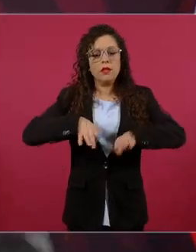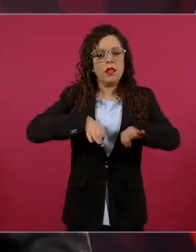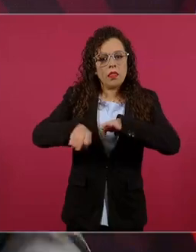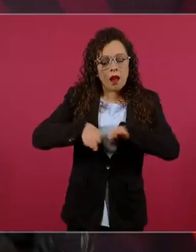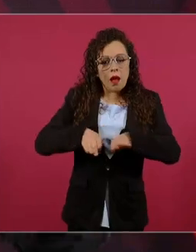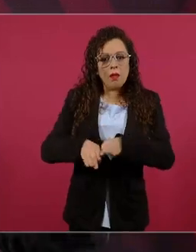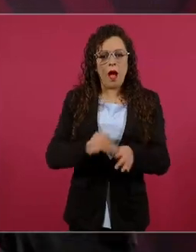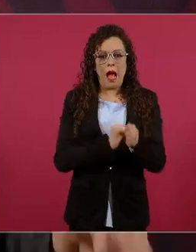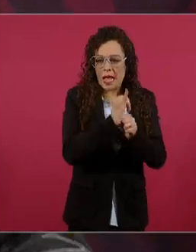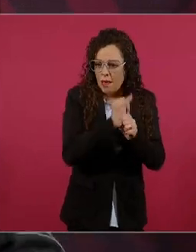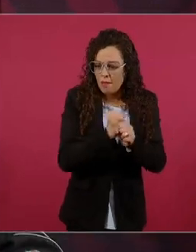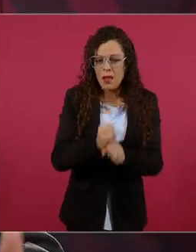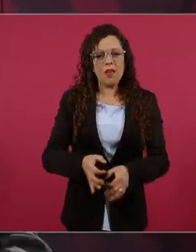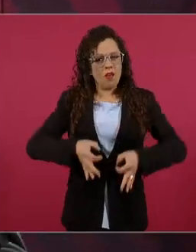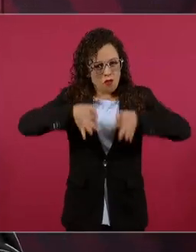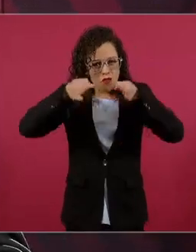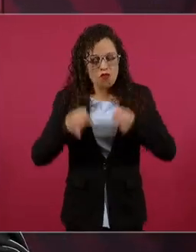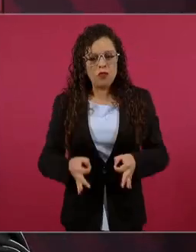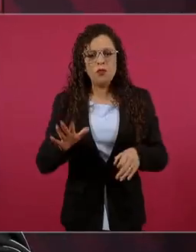Te equivocaste.